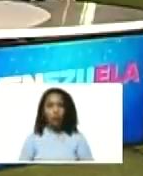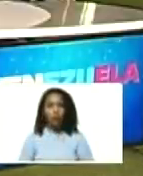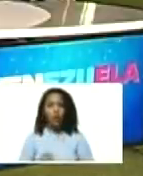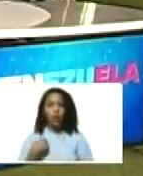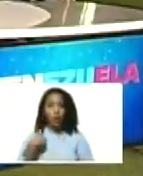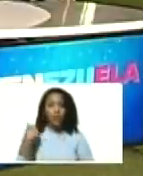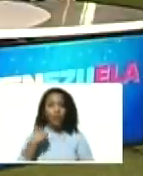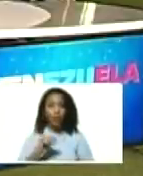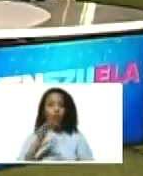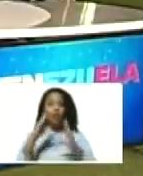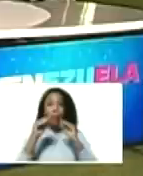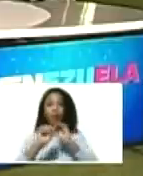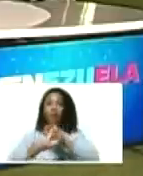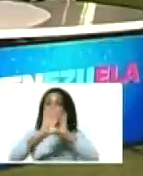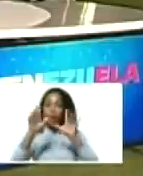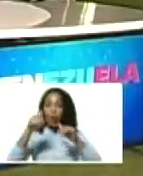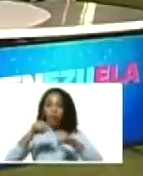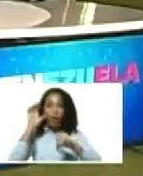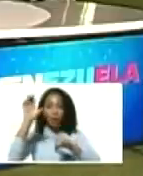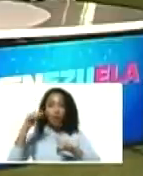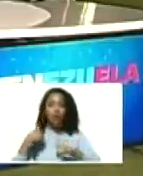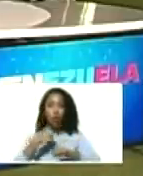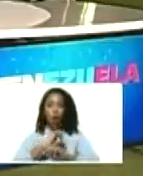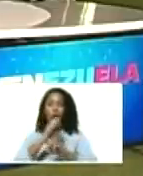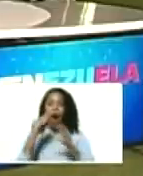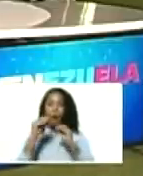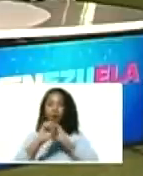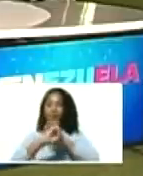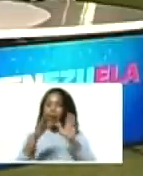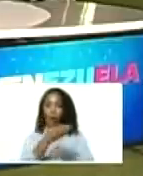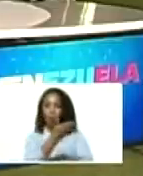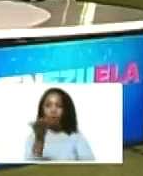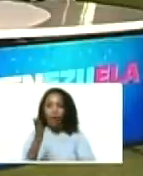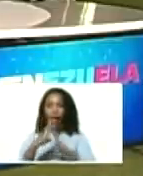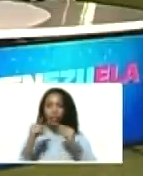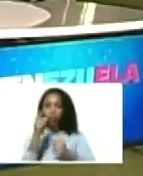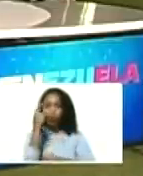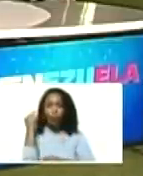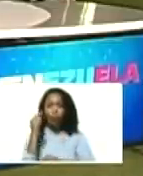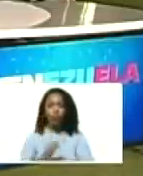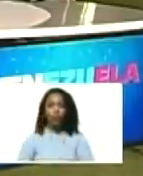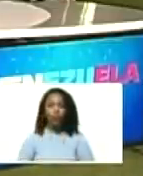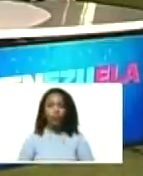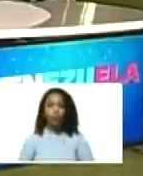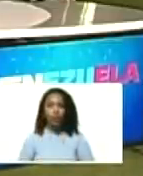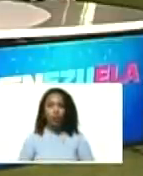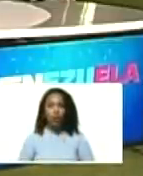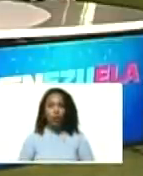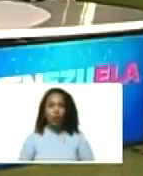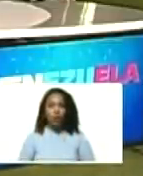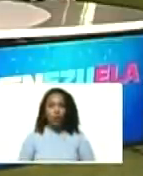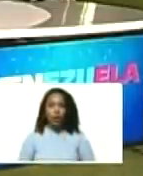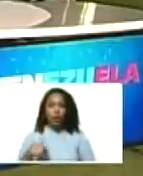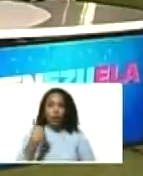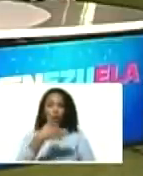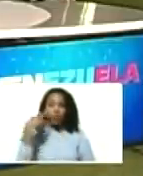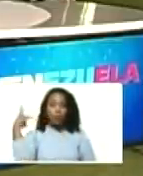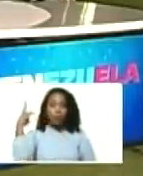tengo que hablarle claro al país así como les hable claro ustedes a todos ya todas cuando llegó